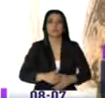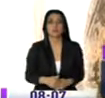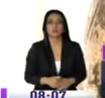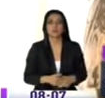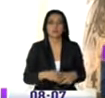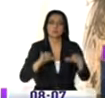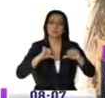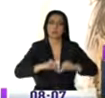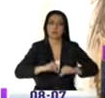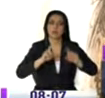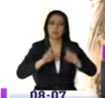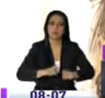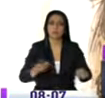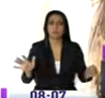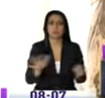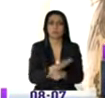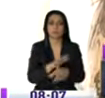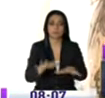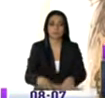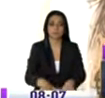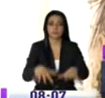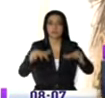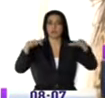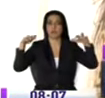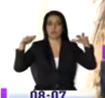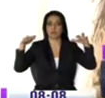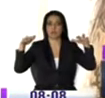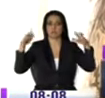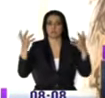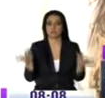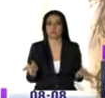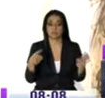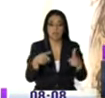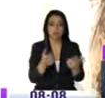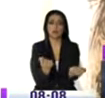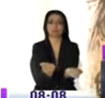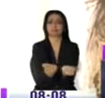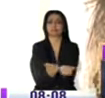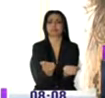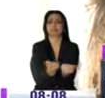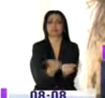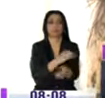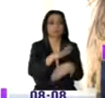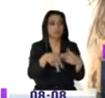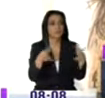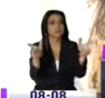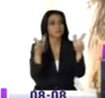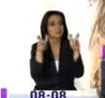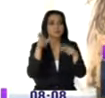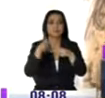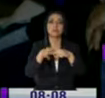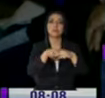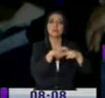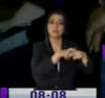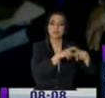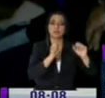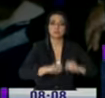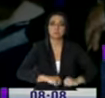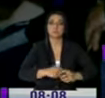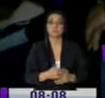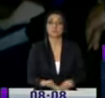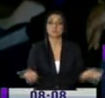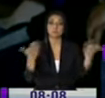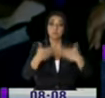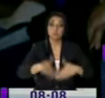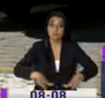Mal, porque debería ser en una más amplio, donde todas las personas podemos escuchar y estar sentados, todo eso. Una vez que se acaben